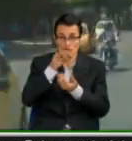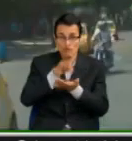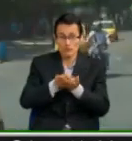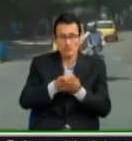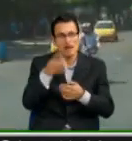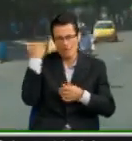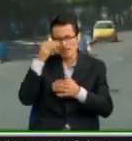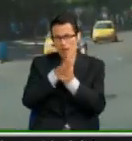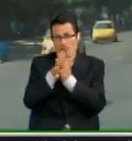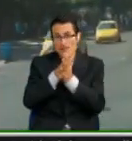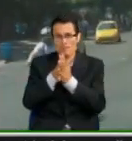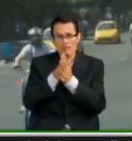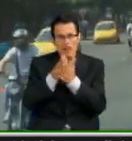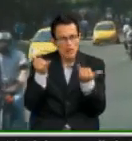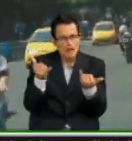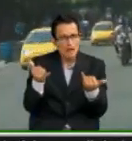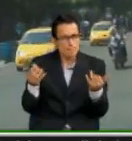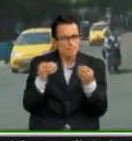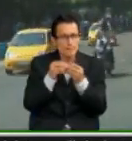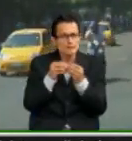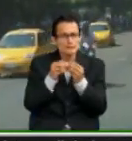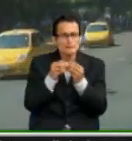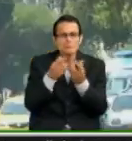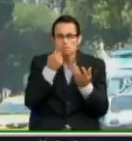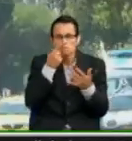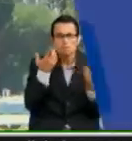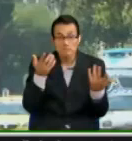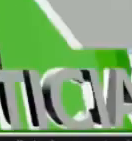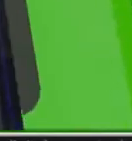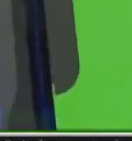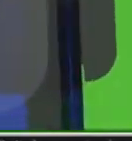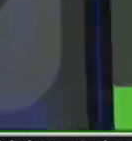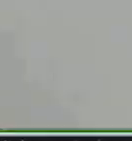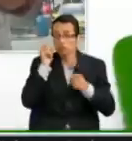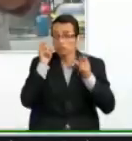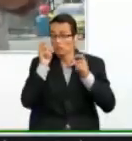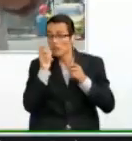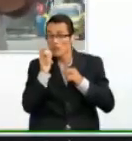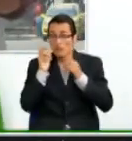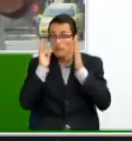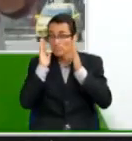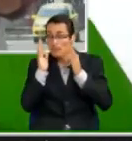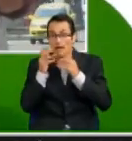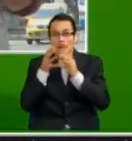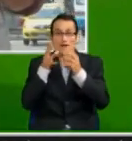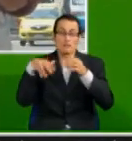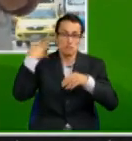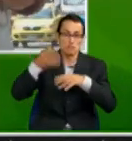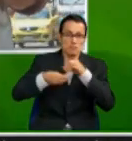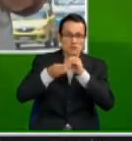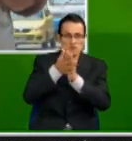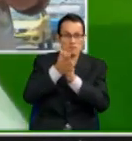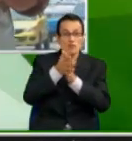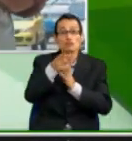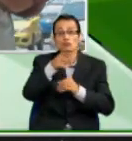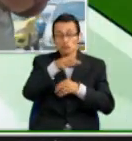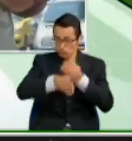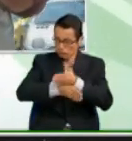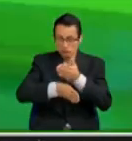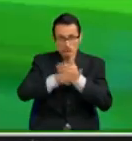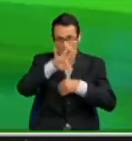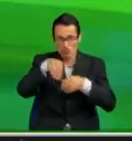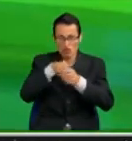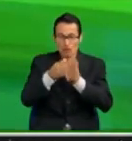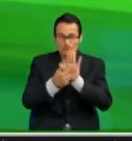esta información que se genera de la capital del norte de Santander. Sigan ustedes con más información que les ofrece el Canal TRO. Muy buenas tardes.